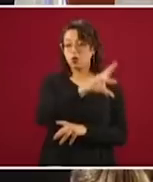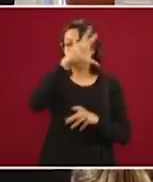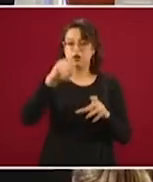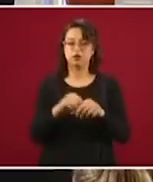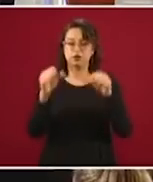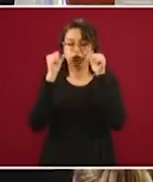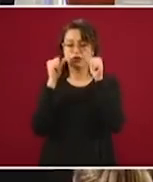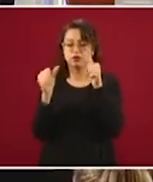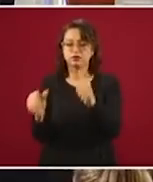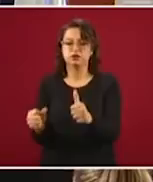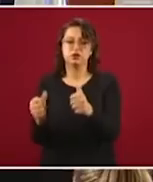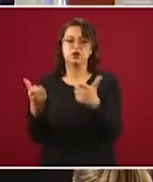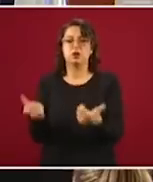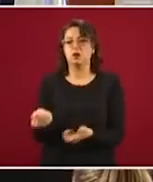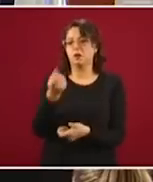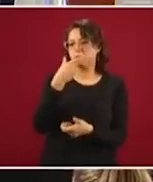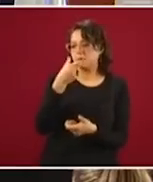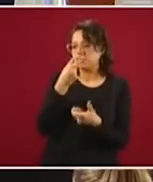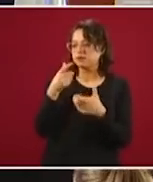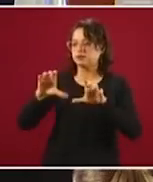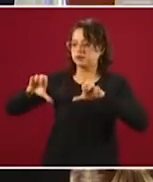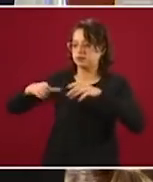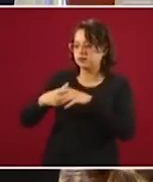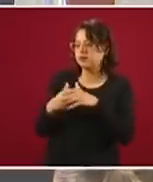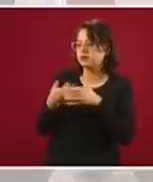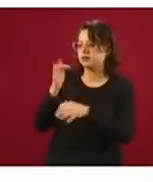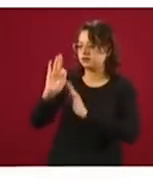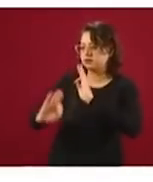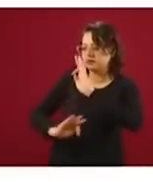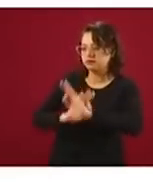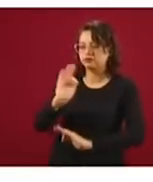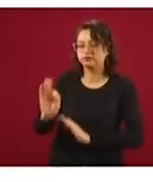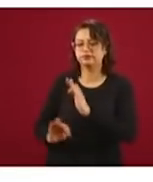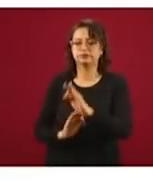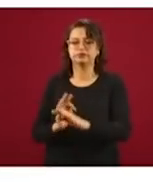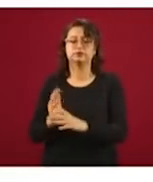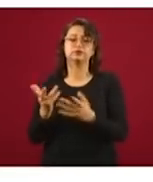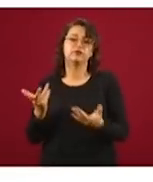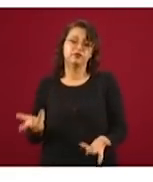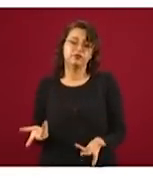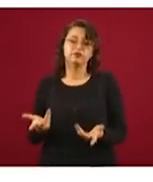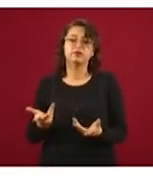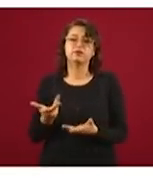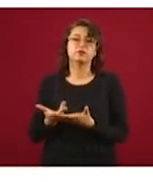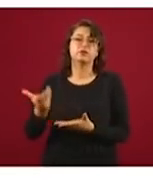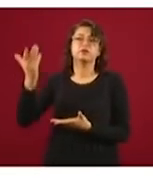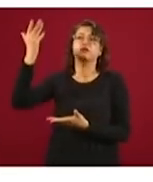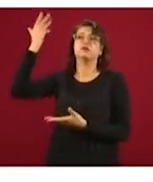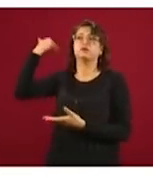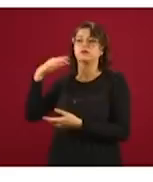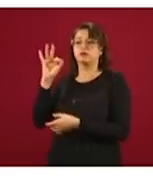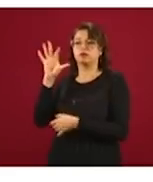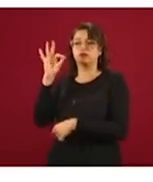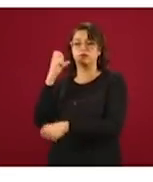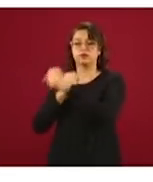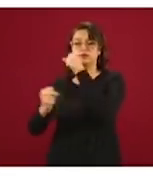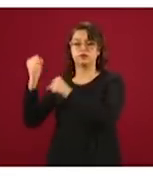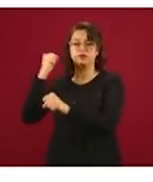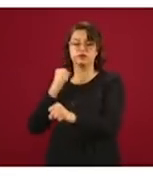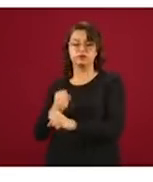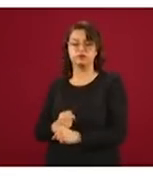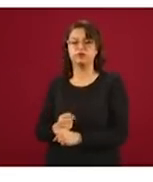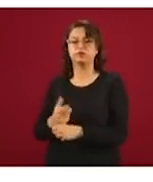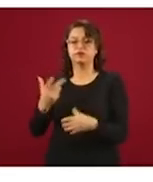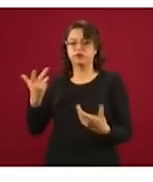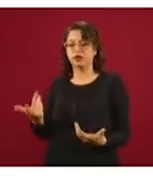de asistencia o de medicina comunitaria. Es lo más cercano a lo que México tuvo hace 40 años en el modelo de